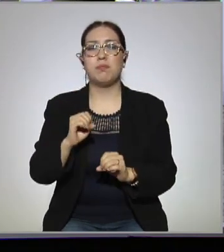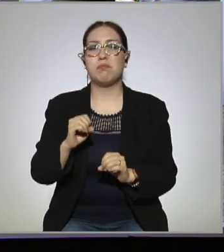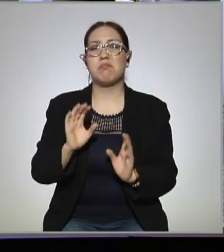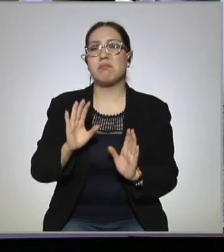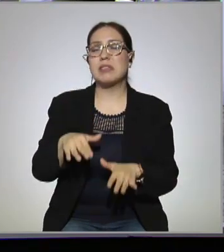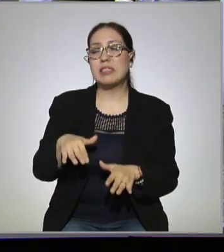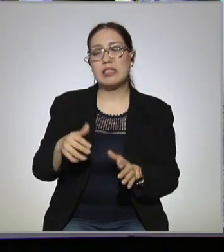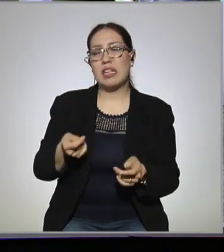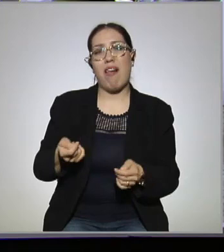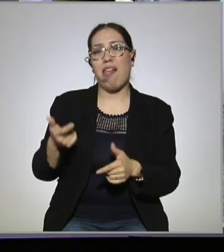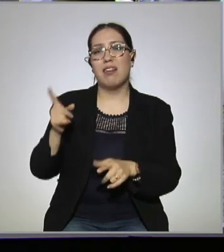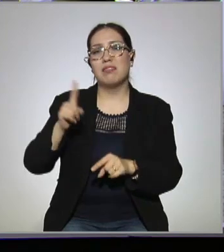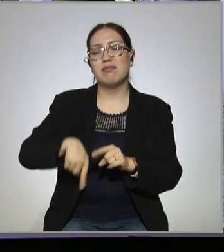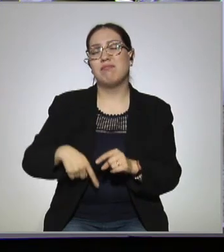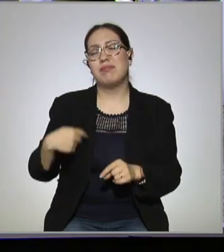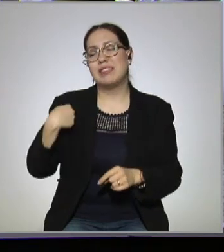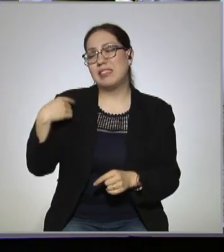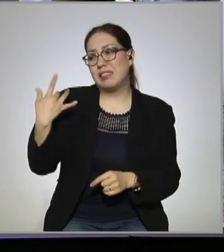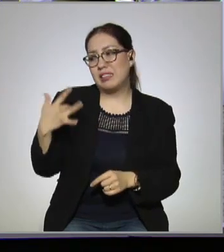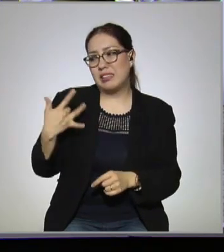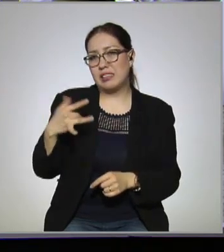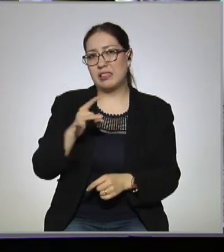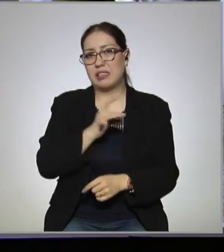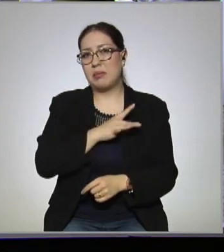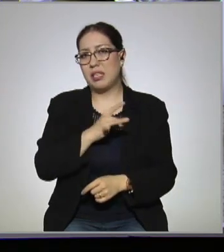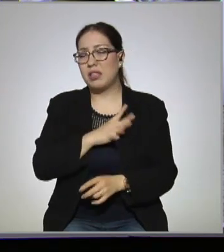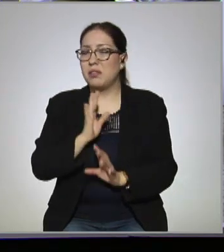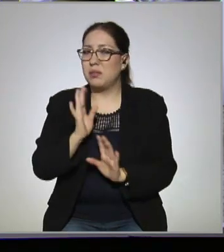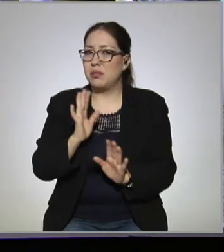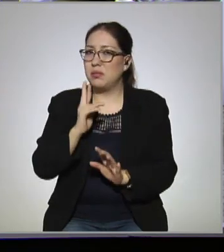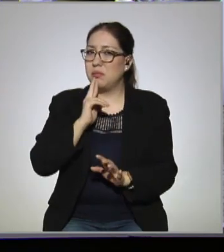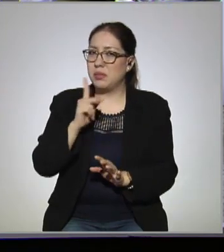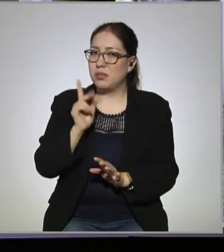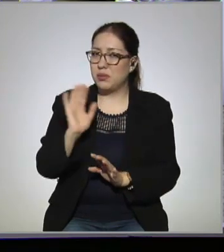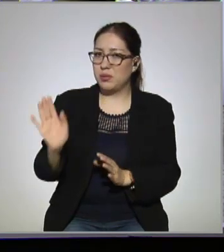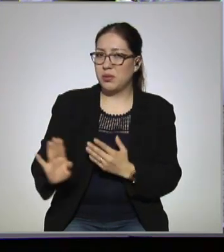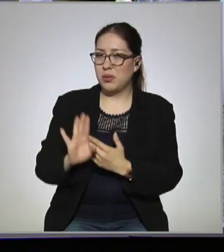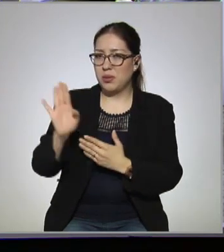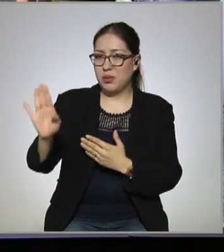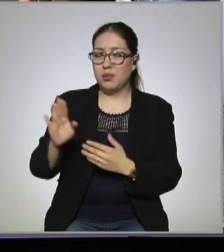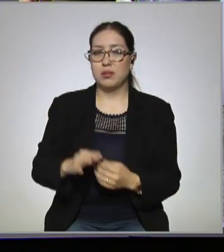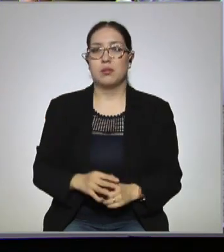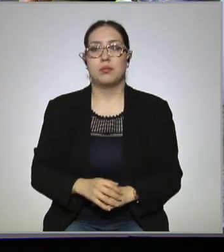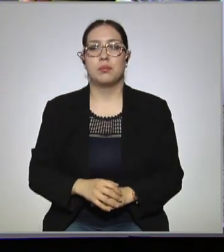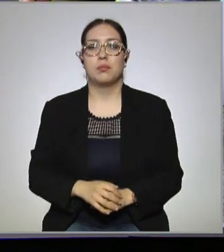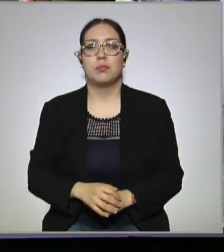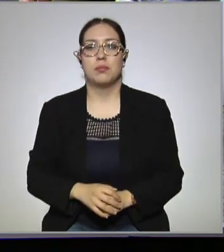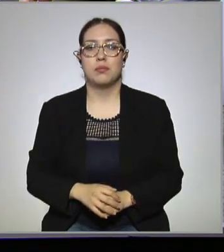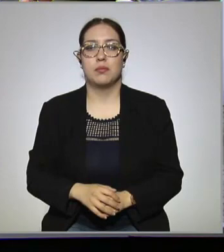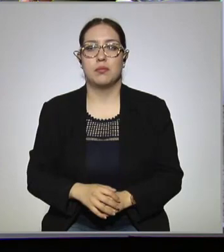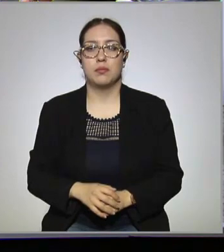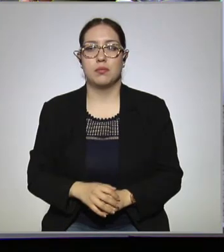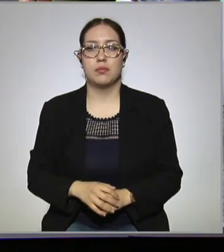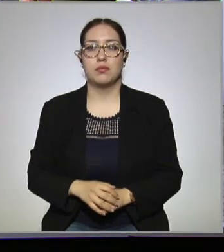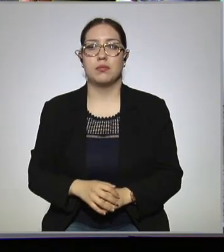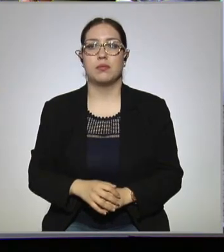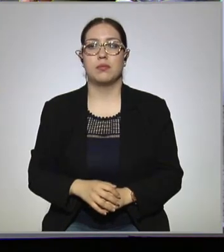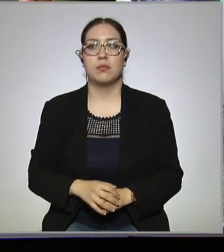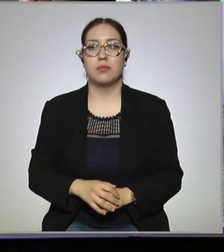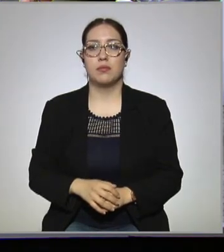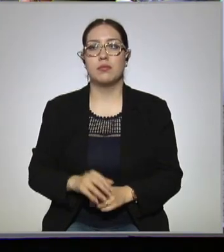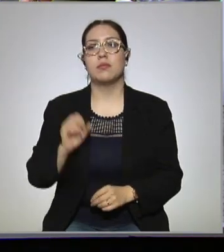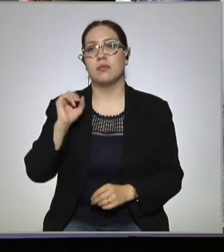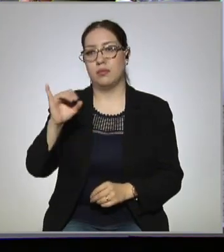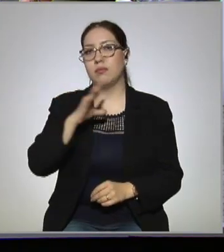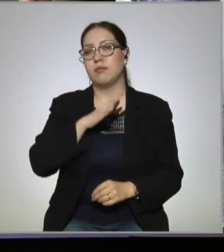tener miedo a que puede ser que yo no sienta, pero de todas formas tengo este problema. Sí, va a haber siempre ejercicios